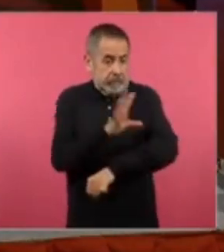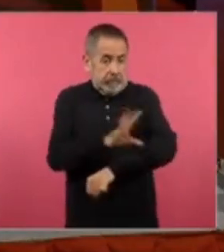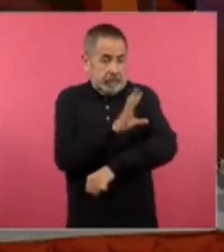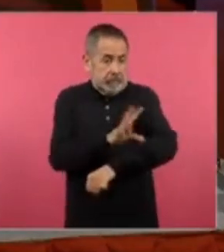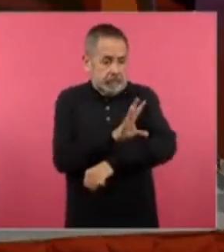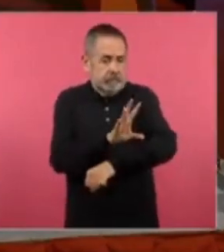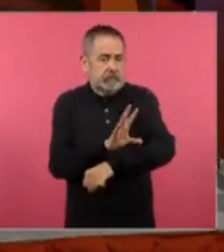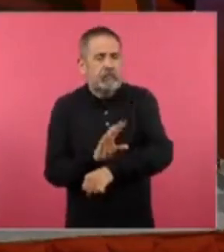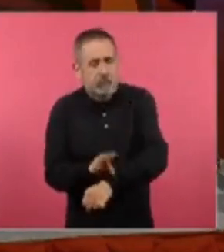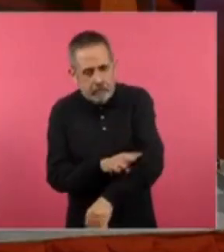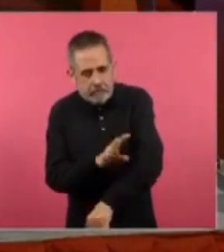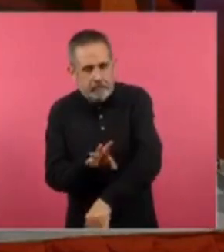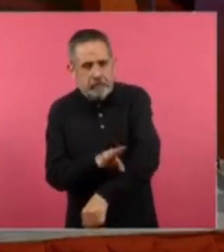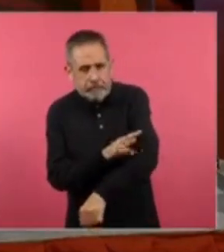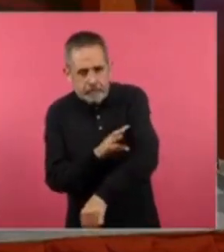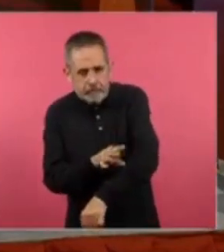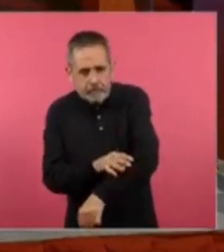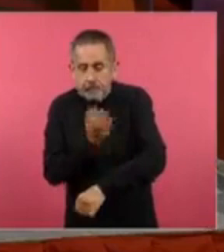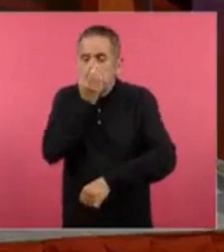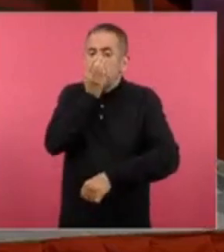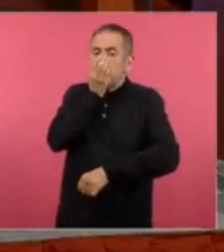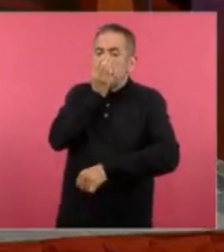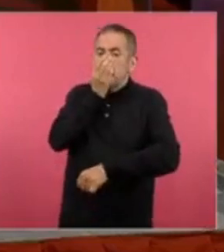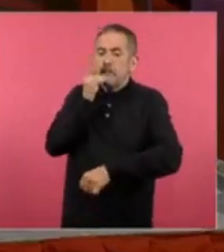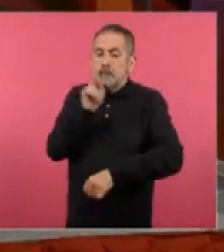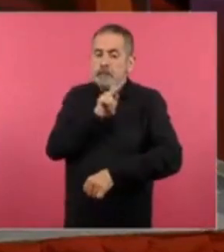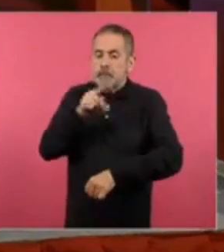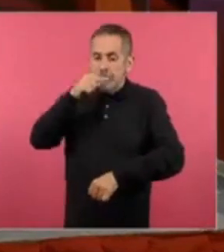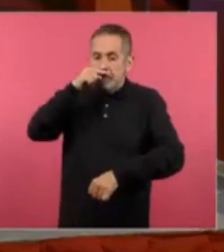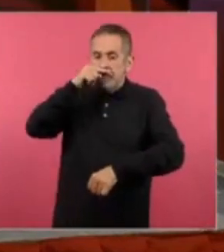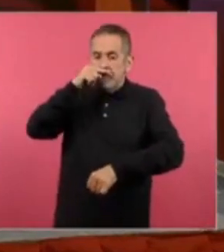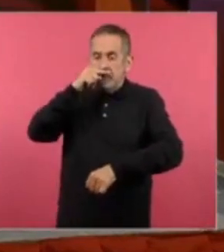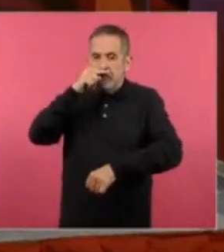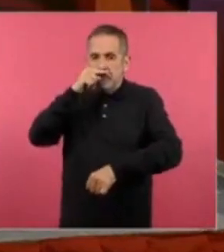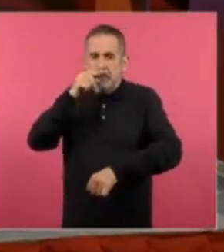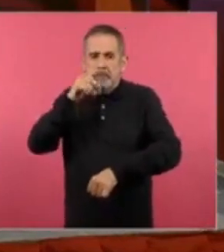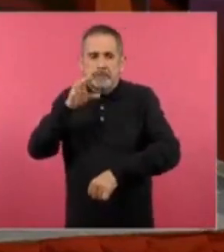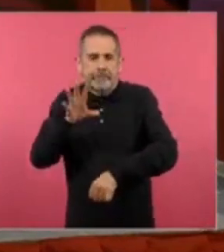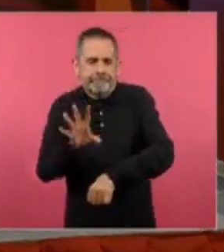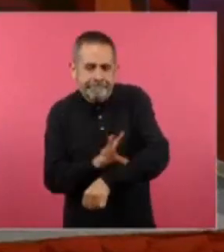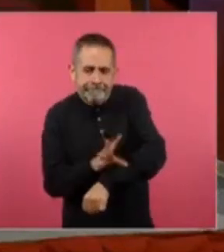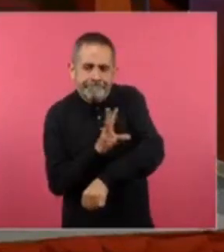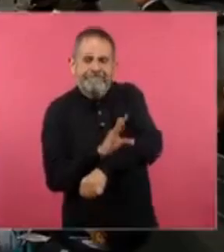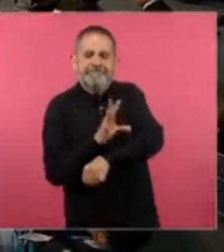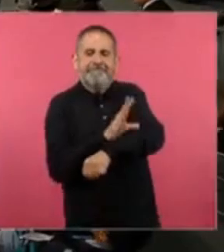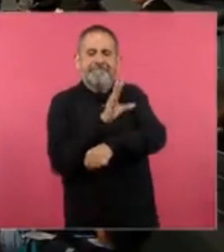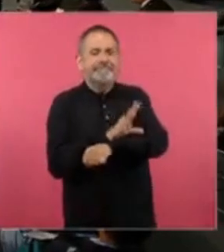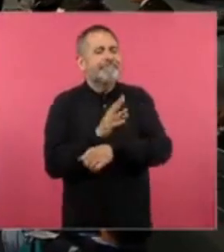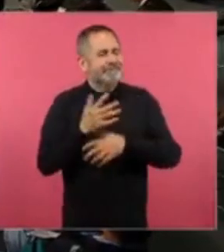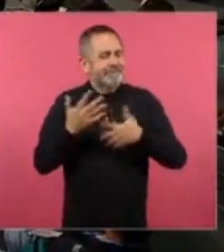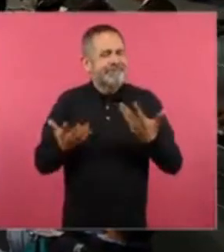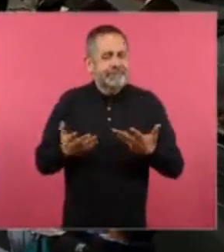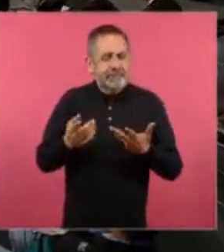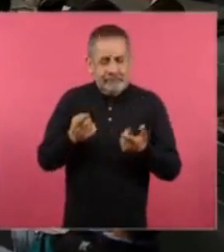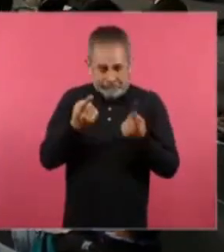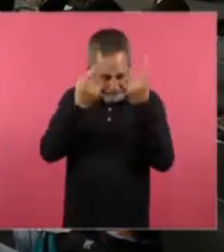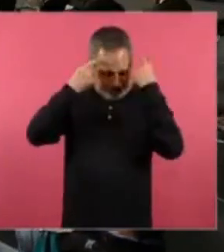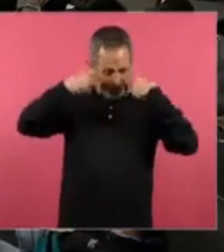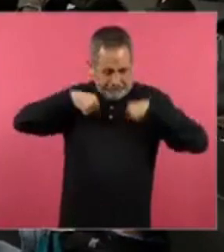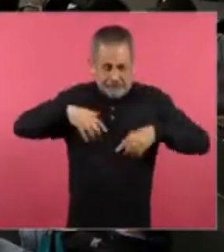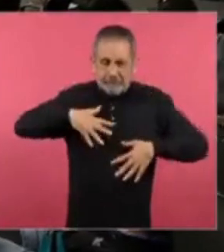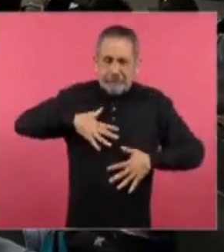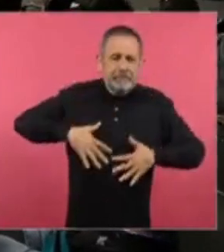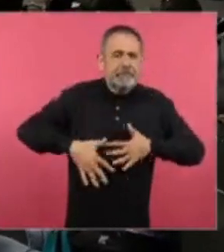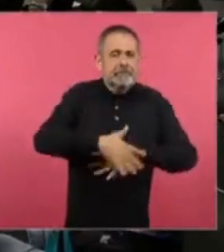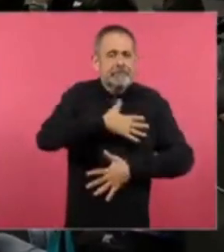ahí viene más información, ya no se las presenté. Necesitamos que el oxígeno llegue a todas las células de nuestro cuerpo, porque